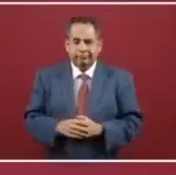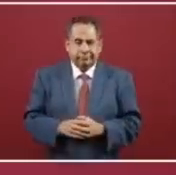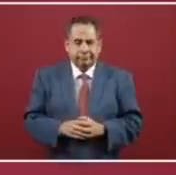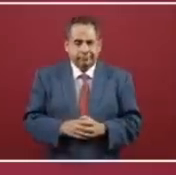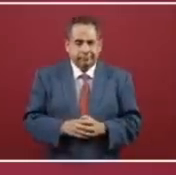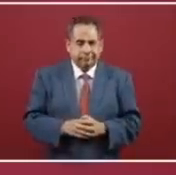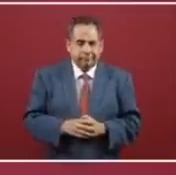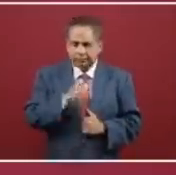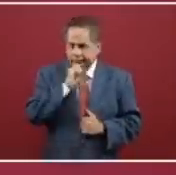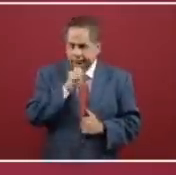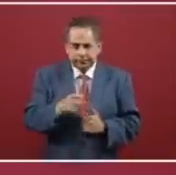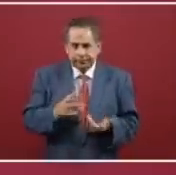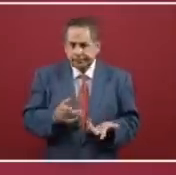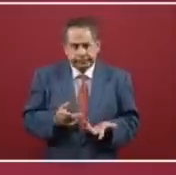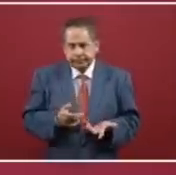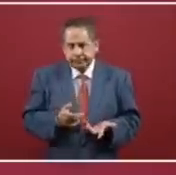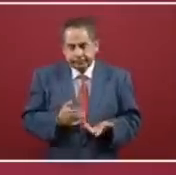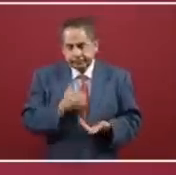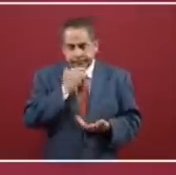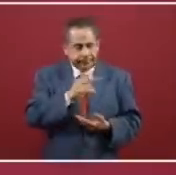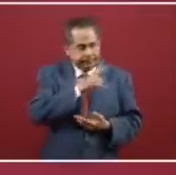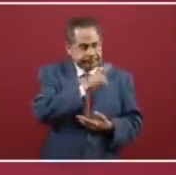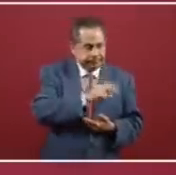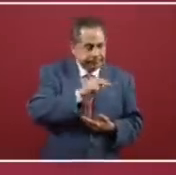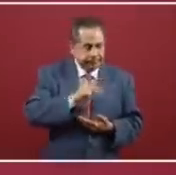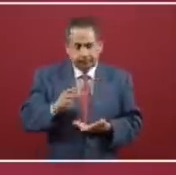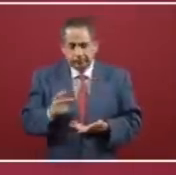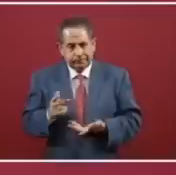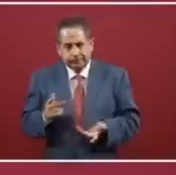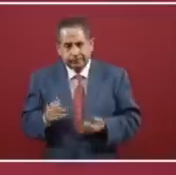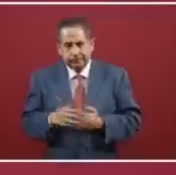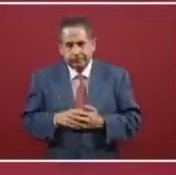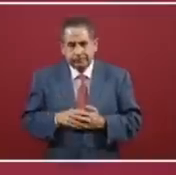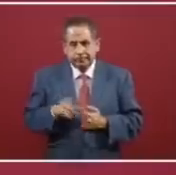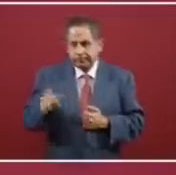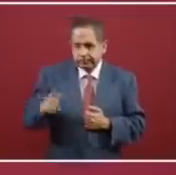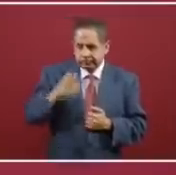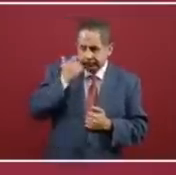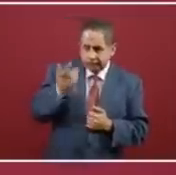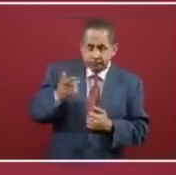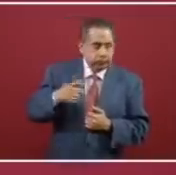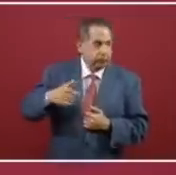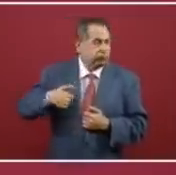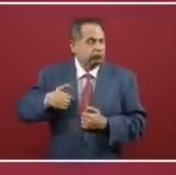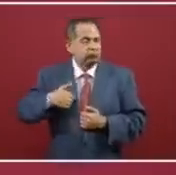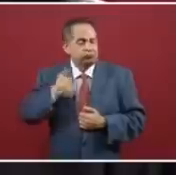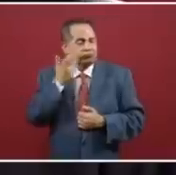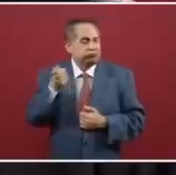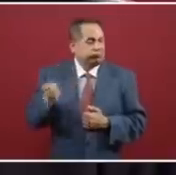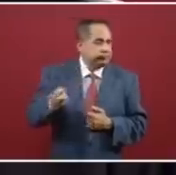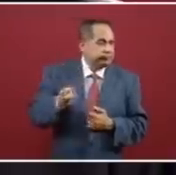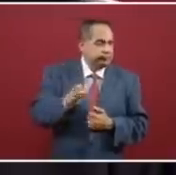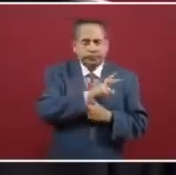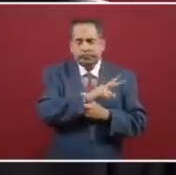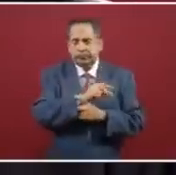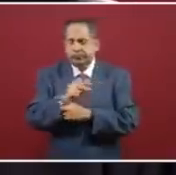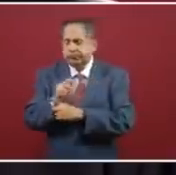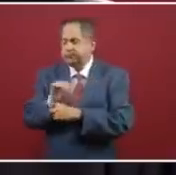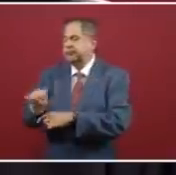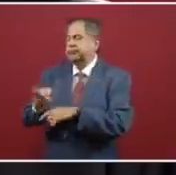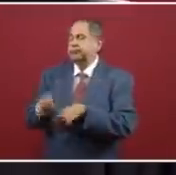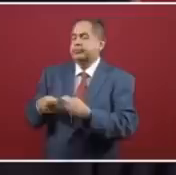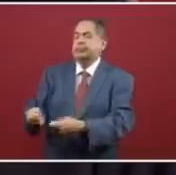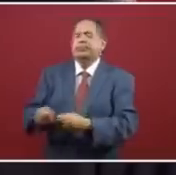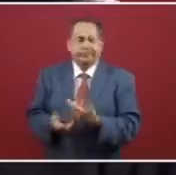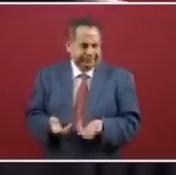y se le daba al que quería el gobierno el contrato